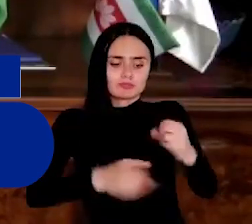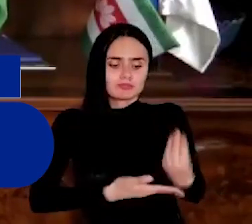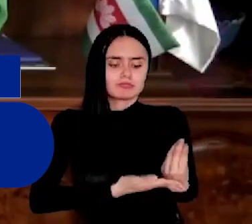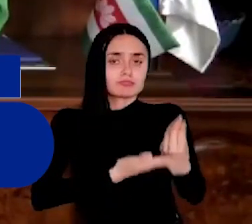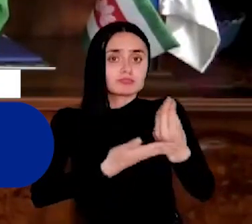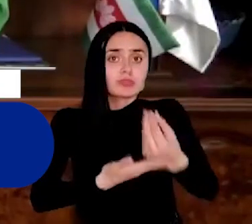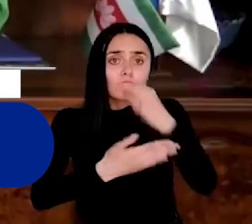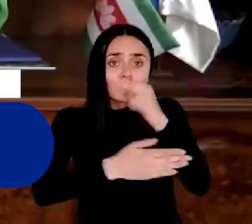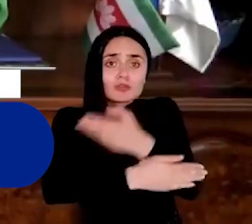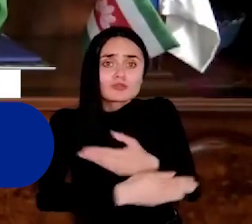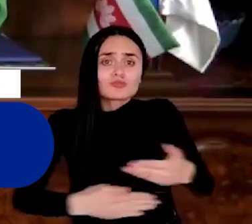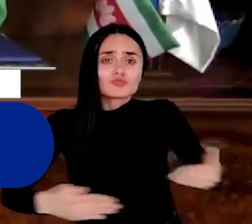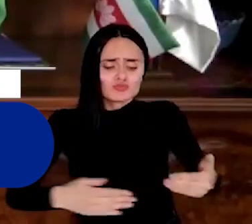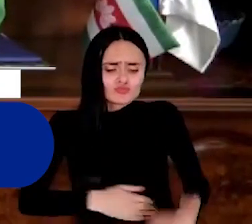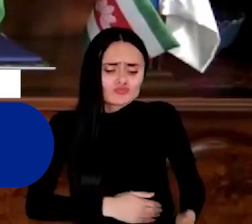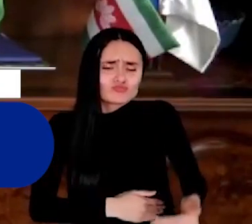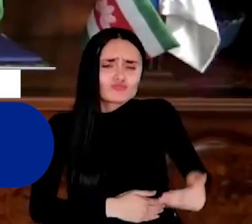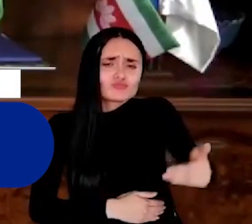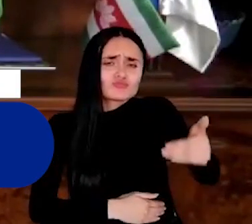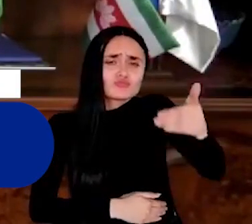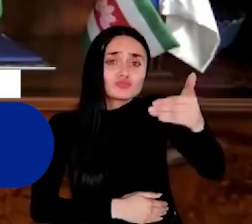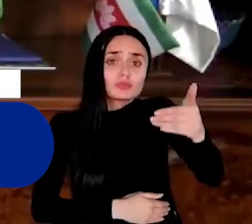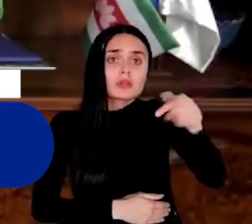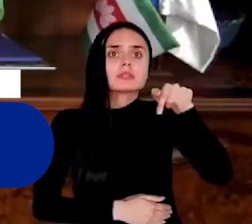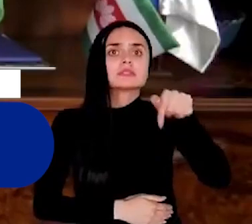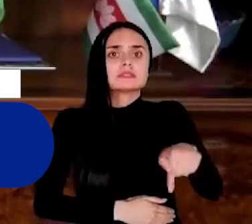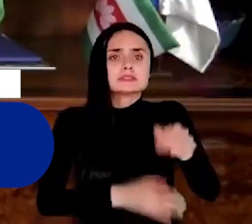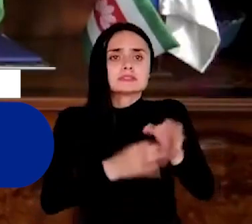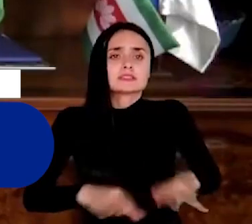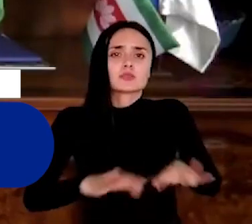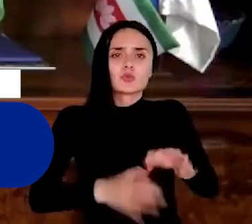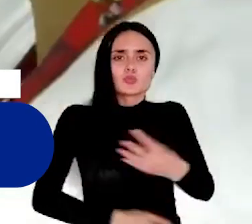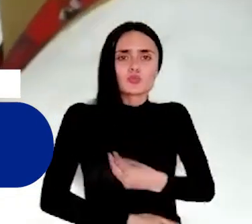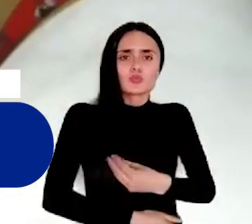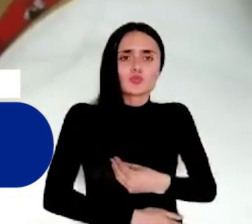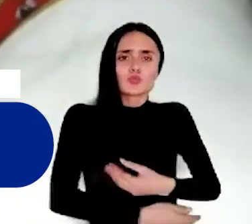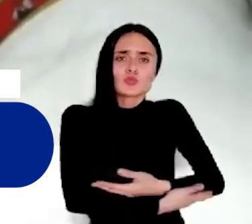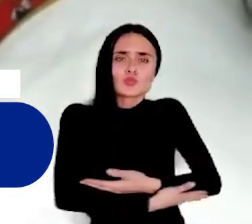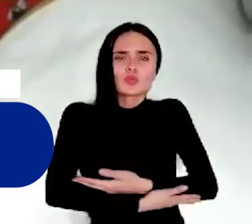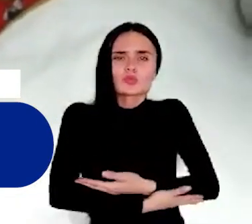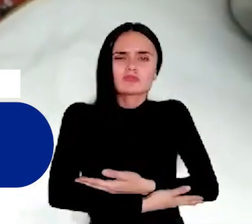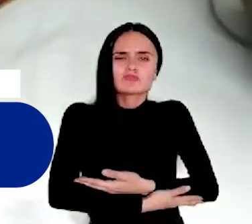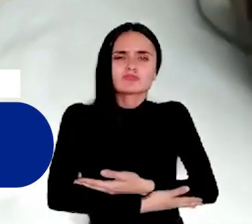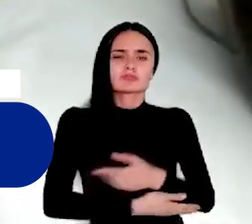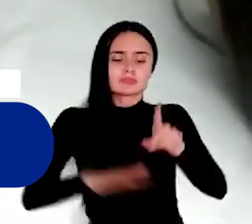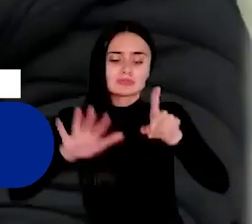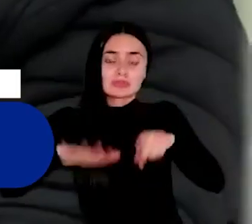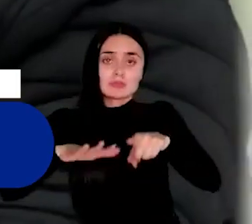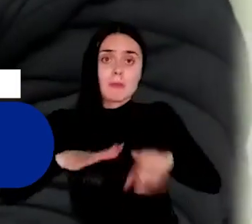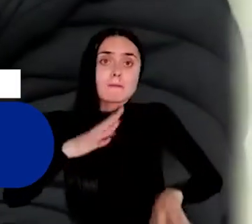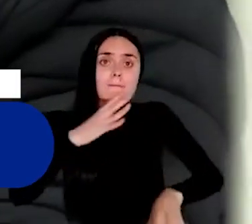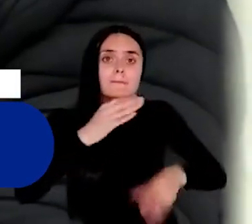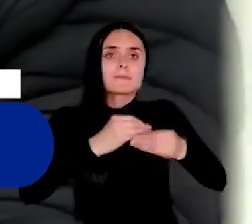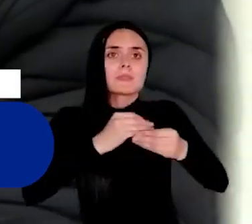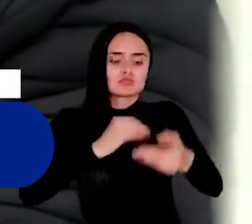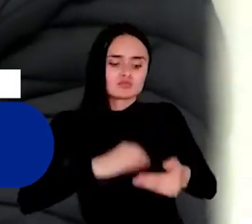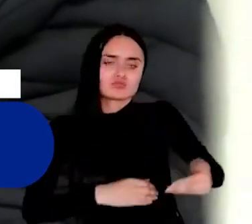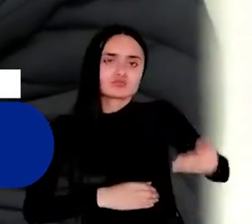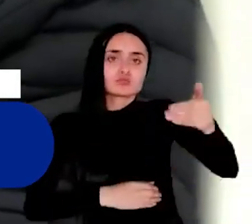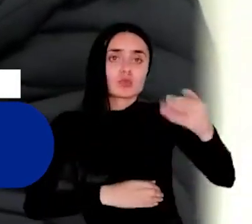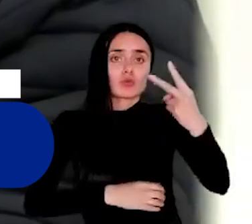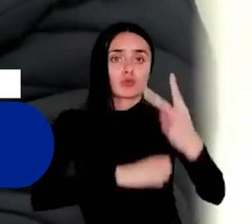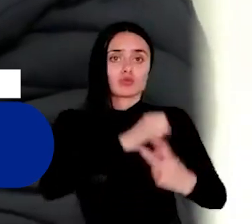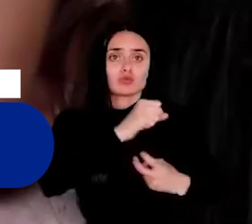poder garantizar a los niños desde muy temprana edad, desde el primer momento de vida, lactancia materna exclusiva hasta los 6 meses